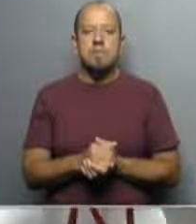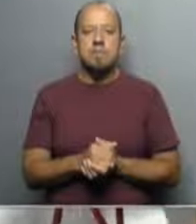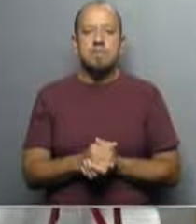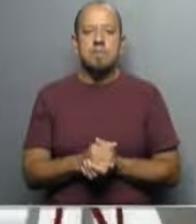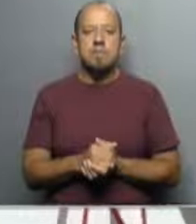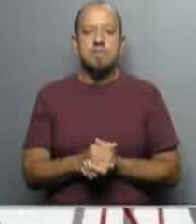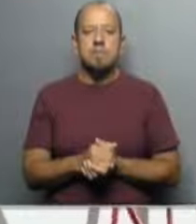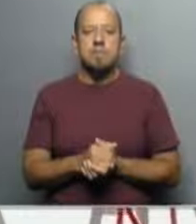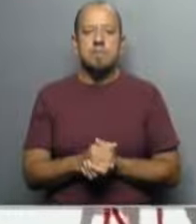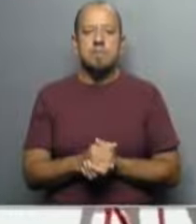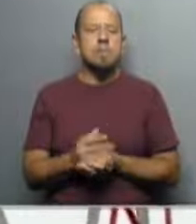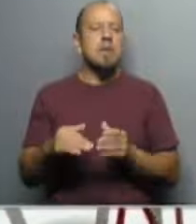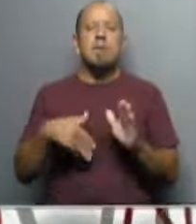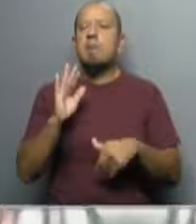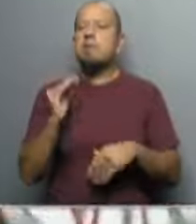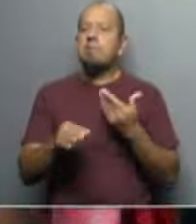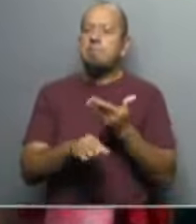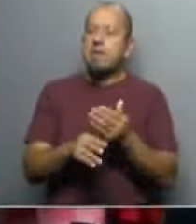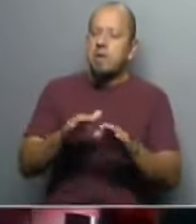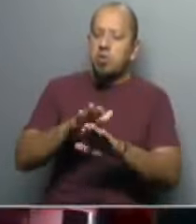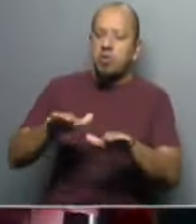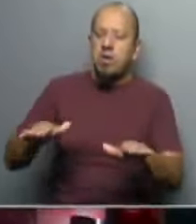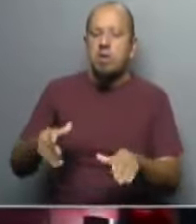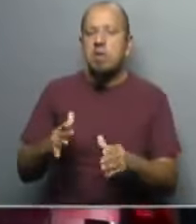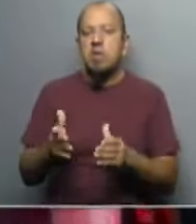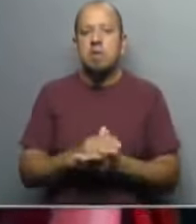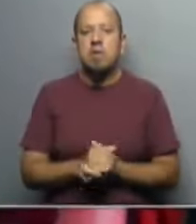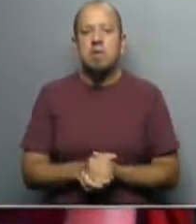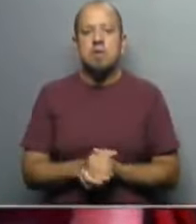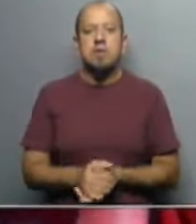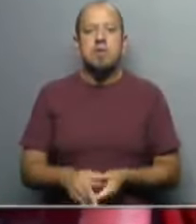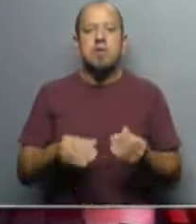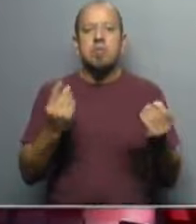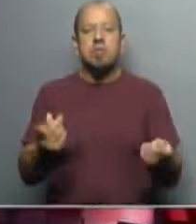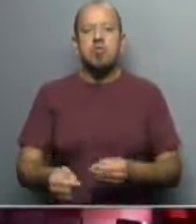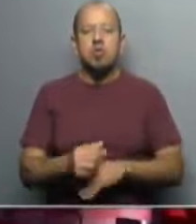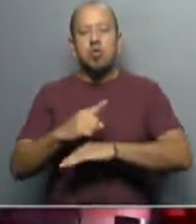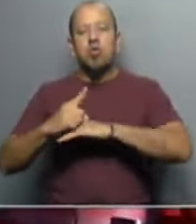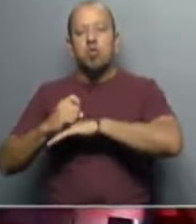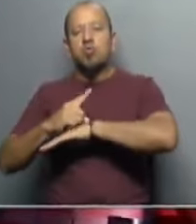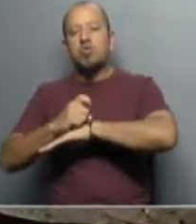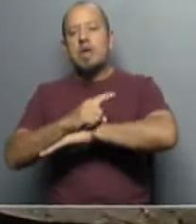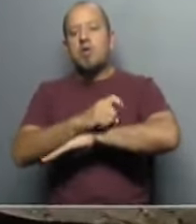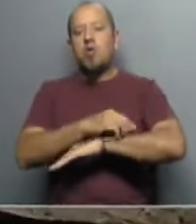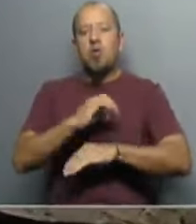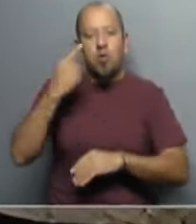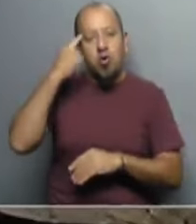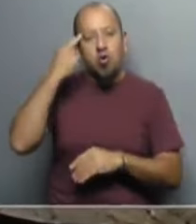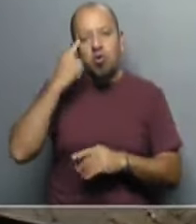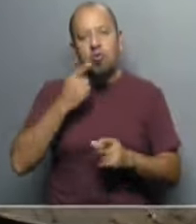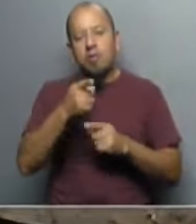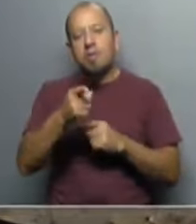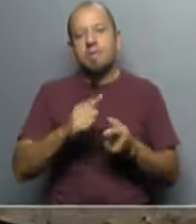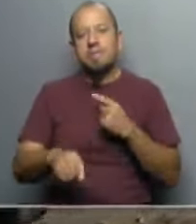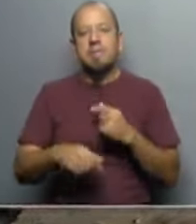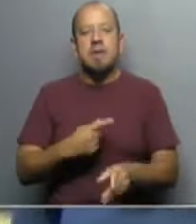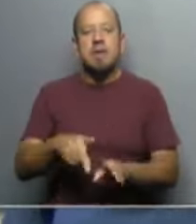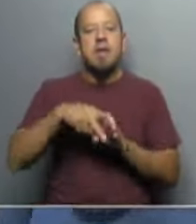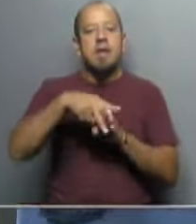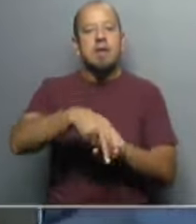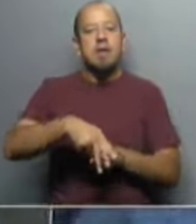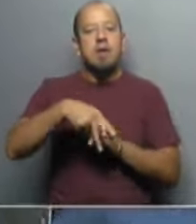seguro. ¿Qué es lo que más piden los niños? Mucho gusano loco. Les encanta. ¿Y el tema con los ponis